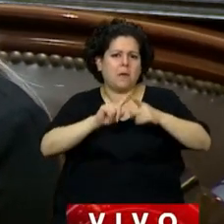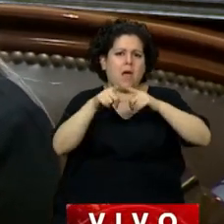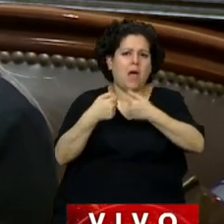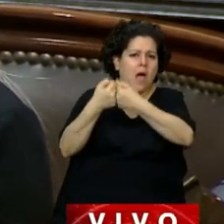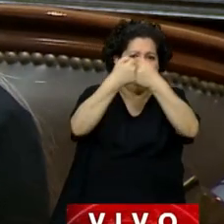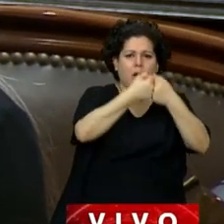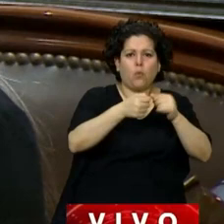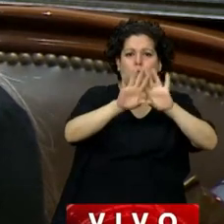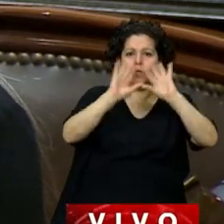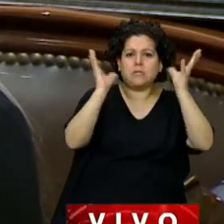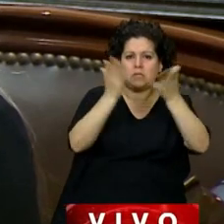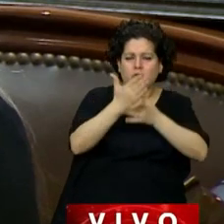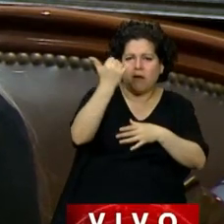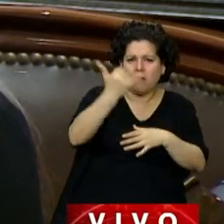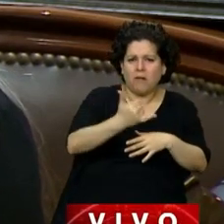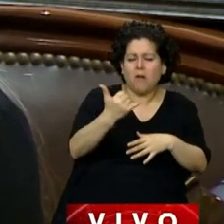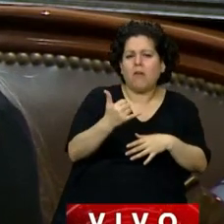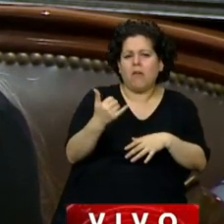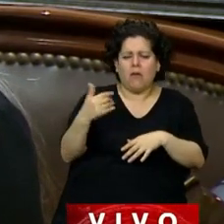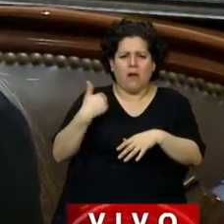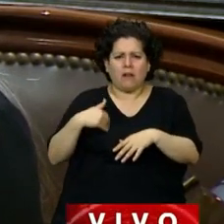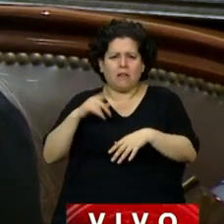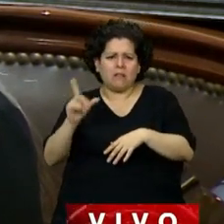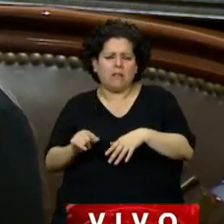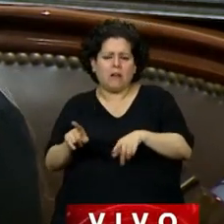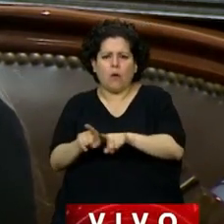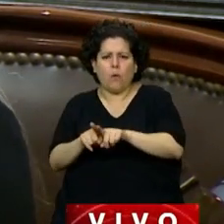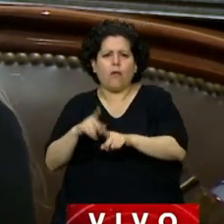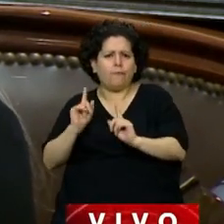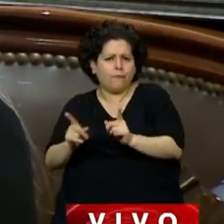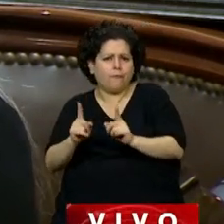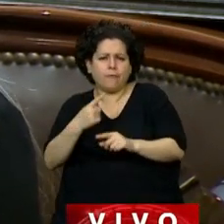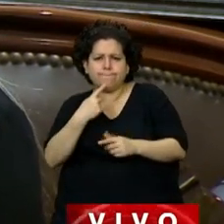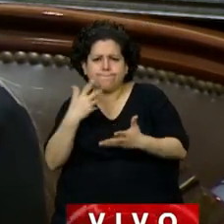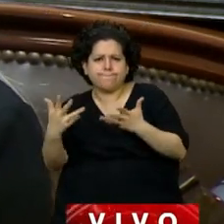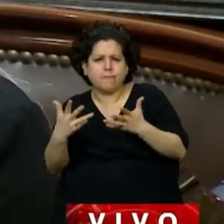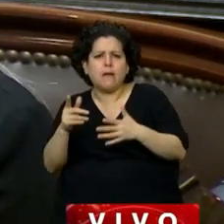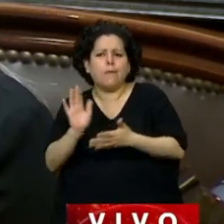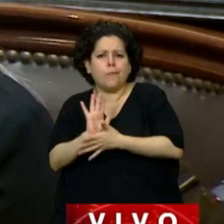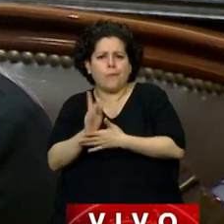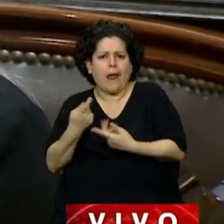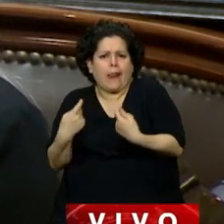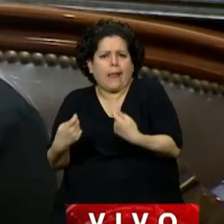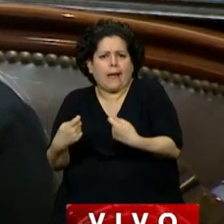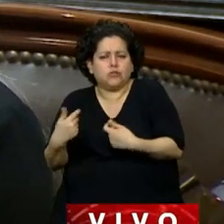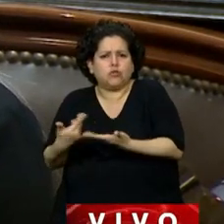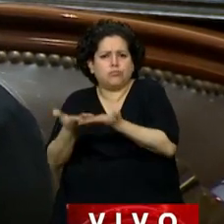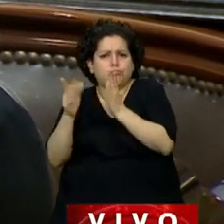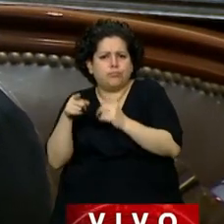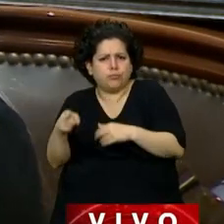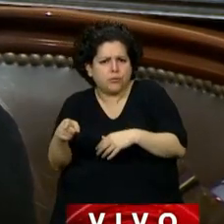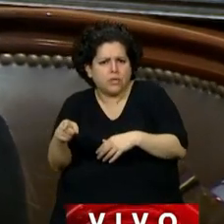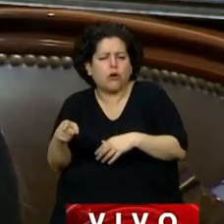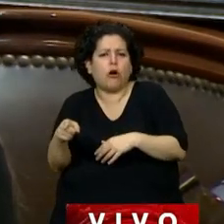internacionales vigentes seguir en la imprevisibilidad que significa adjudicar el gasto público